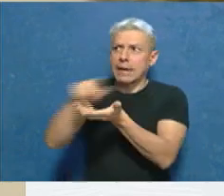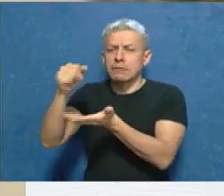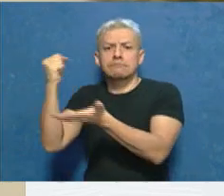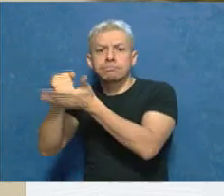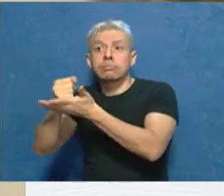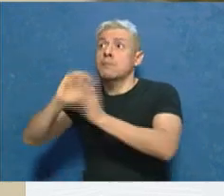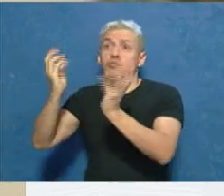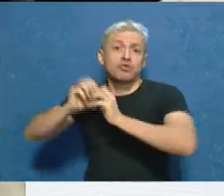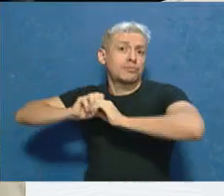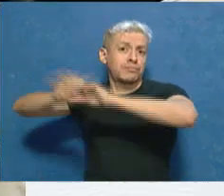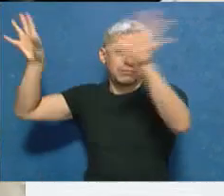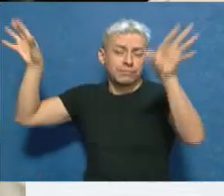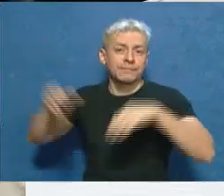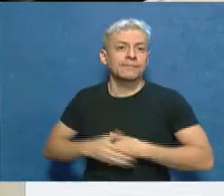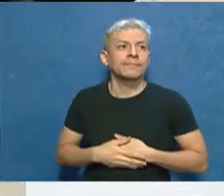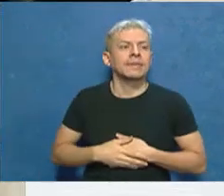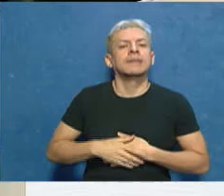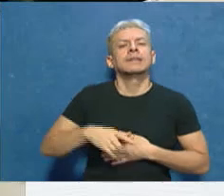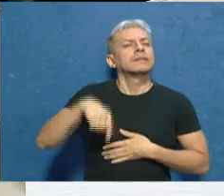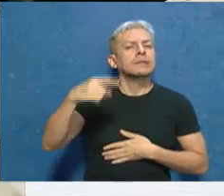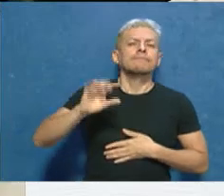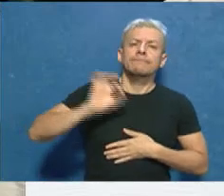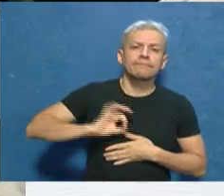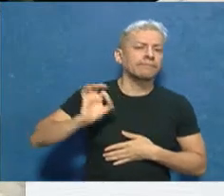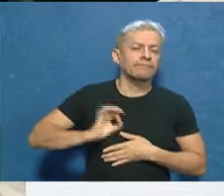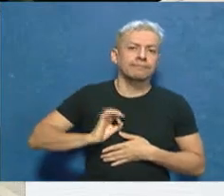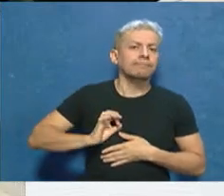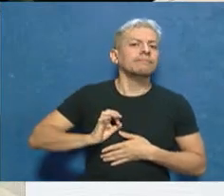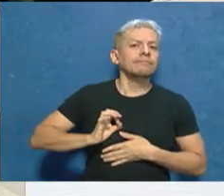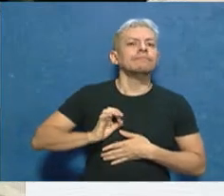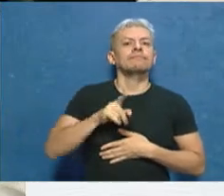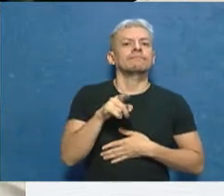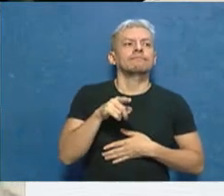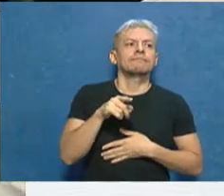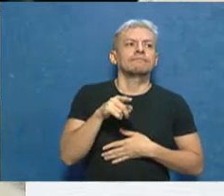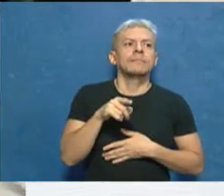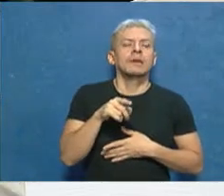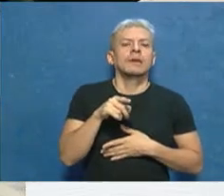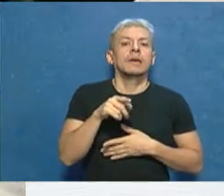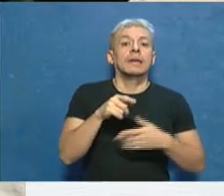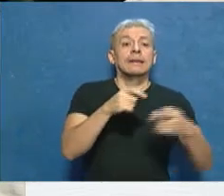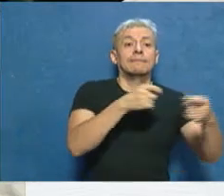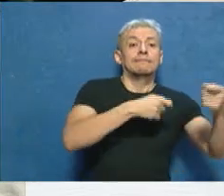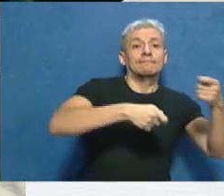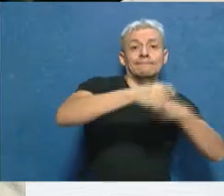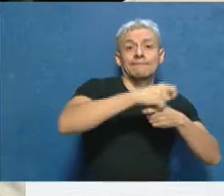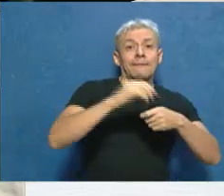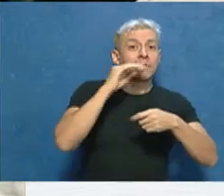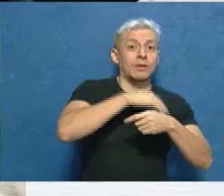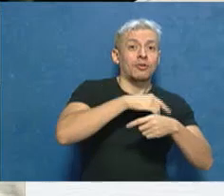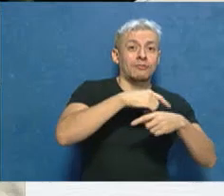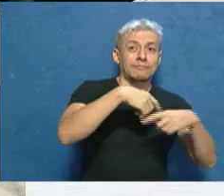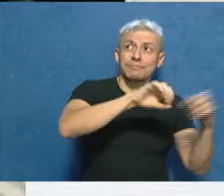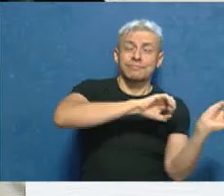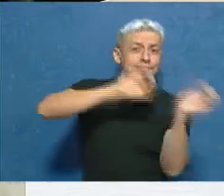mundo. Históricamente el mercado de traslado en lo nacional ha existido y es importantísimo. A